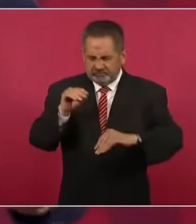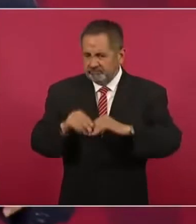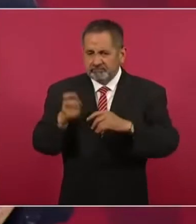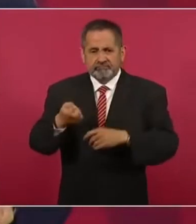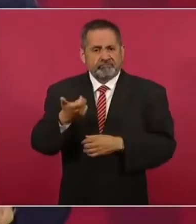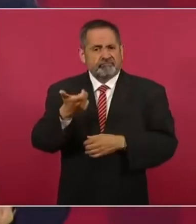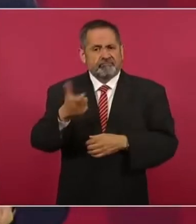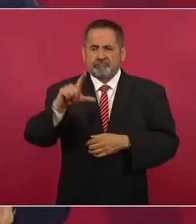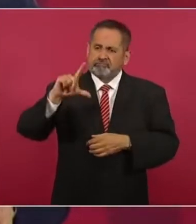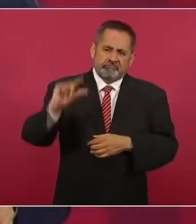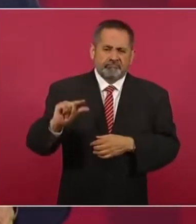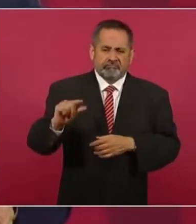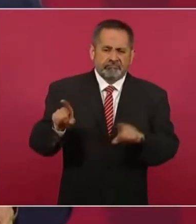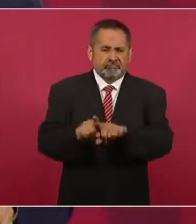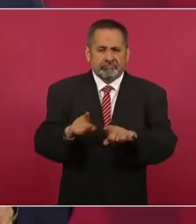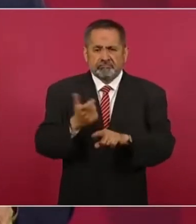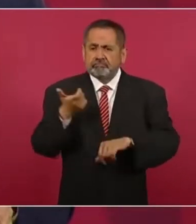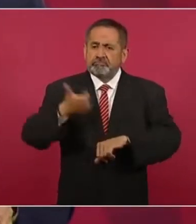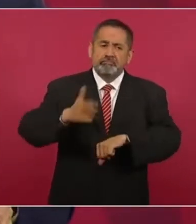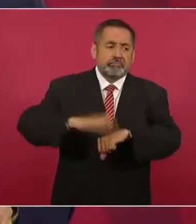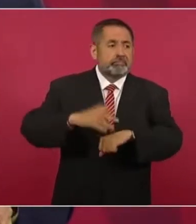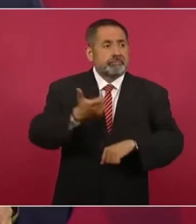los precios, no van a haber aumentos,